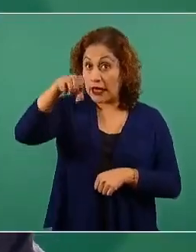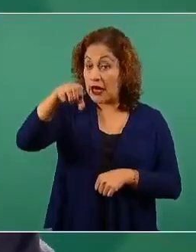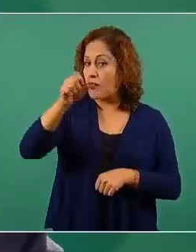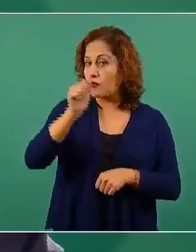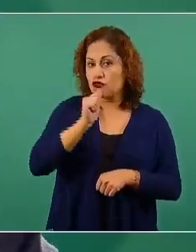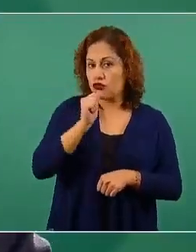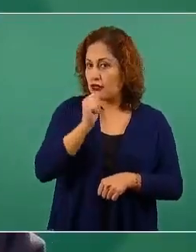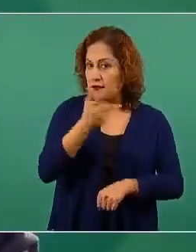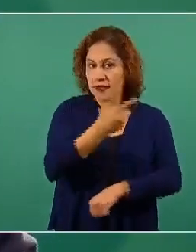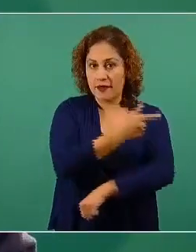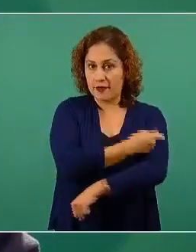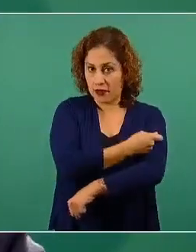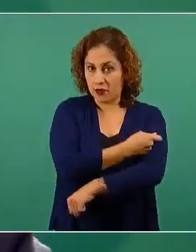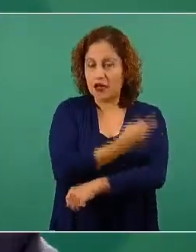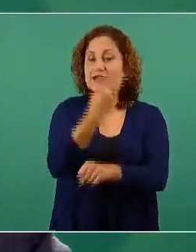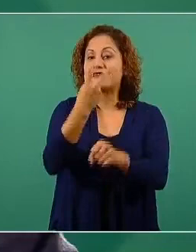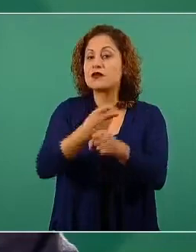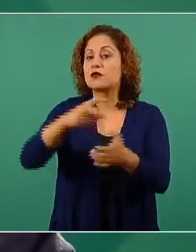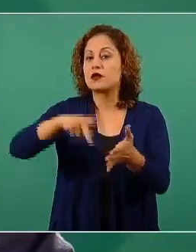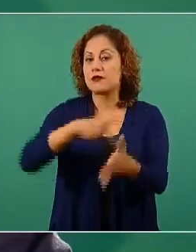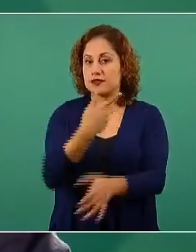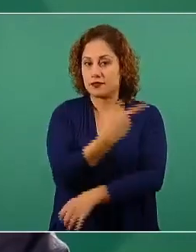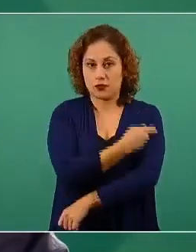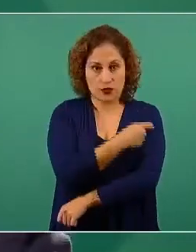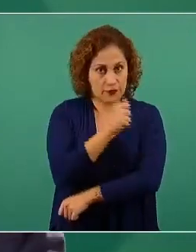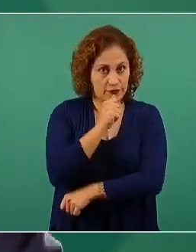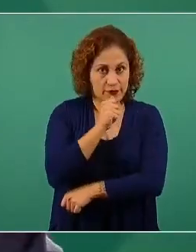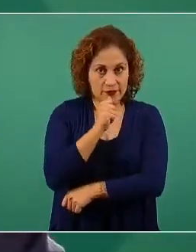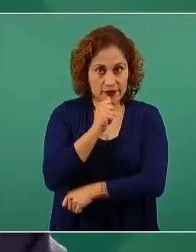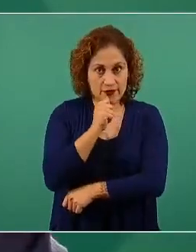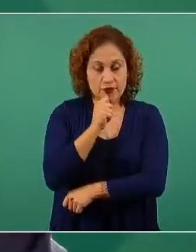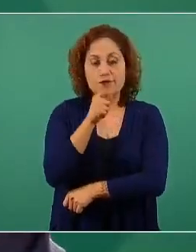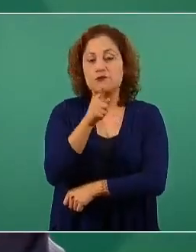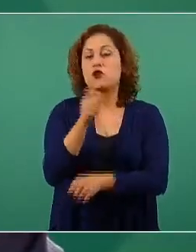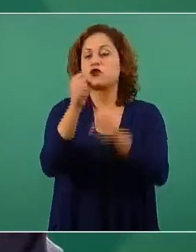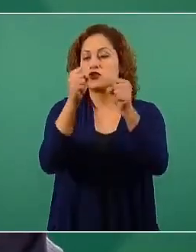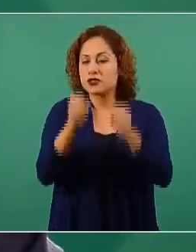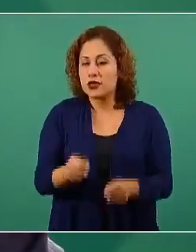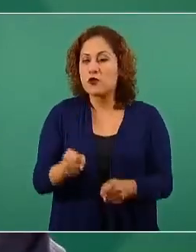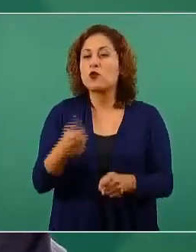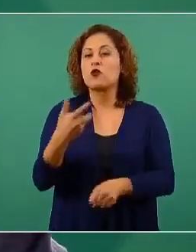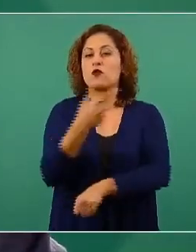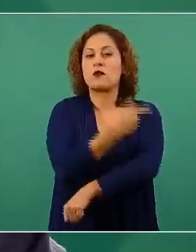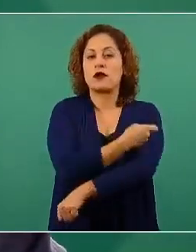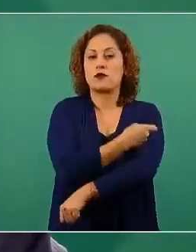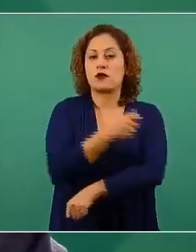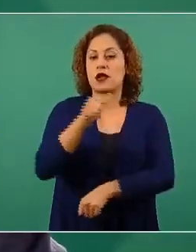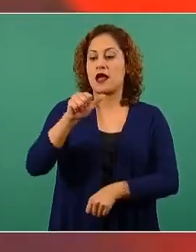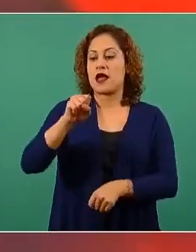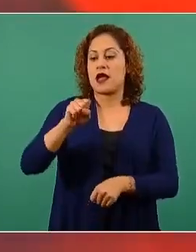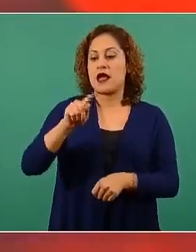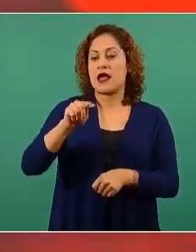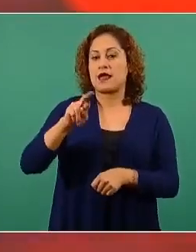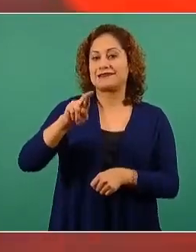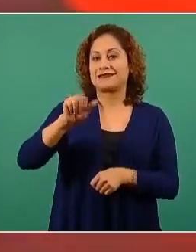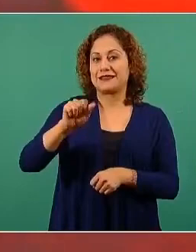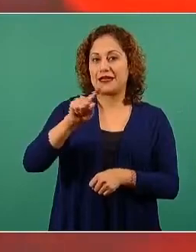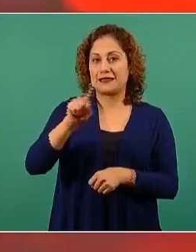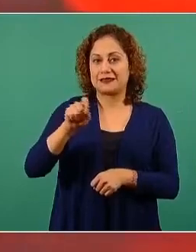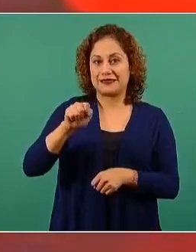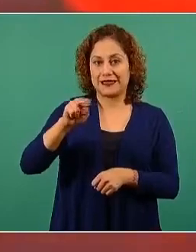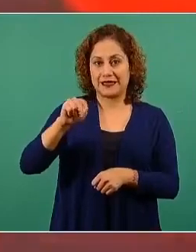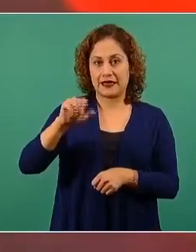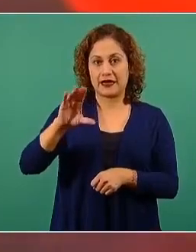vacunado de la segunda dosis, lo más probable es que a usted le pusieron la vacuna Astra. No se olviden que la vacuna